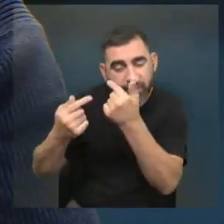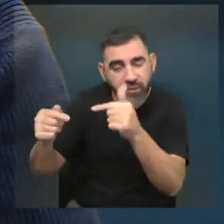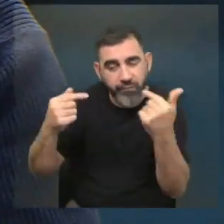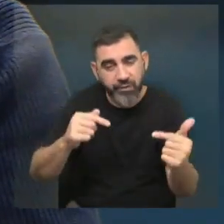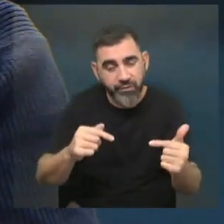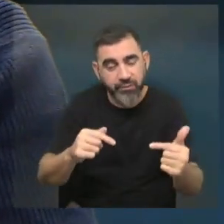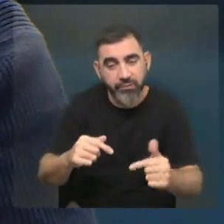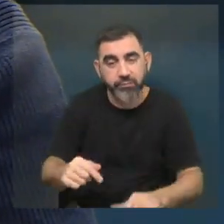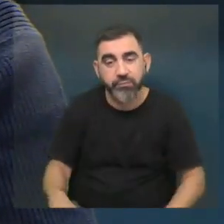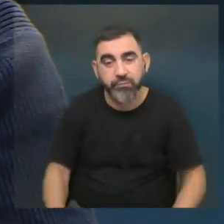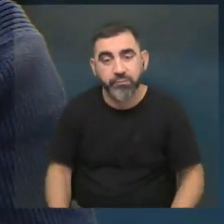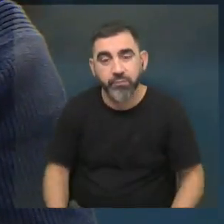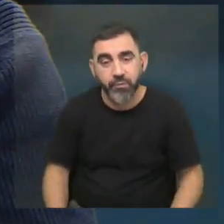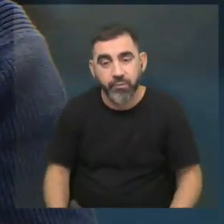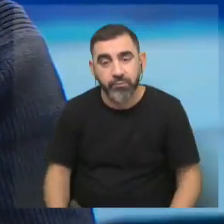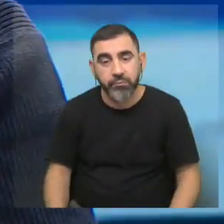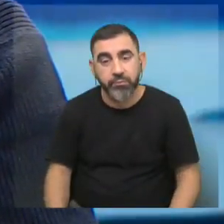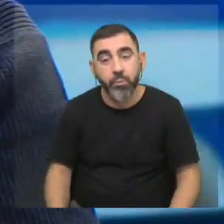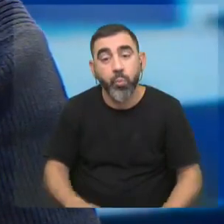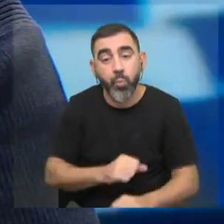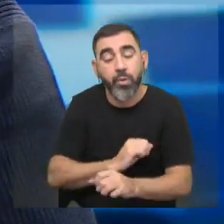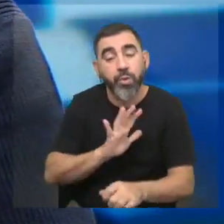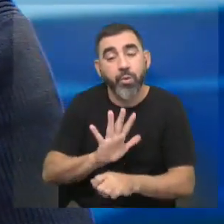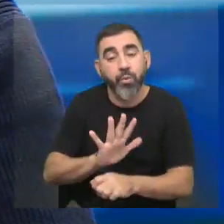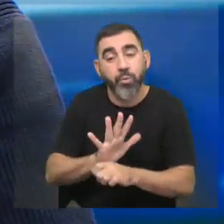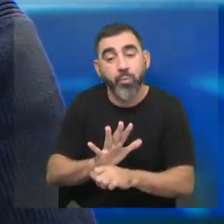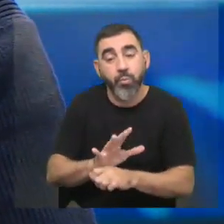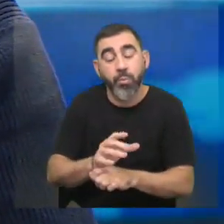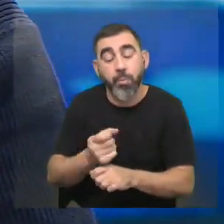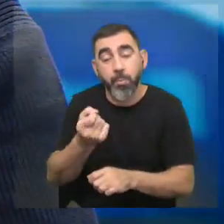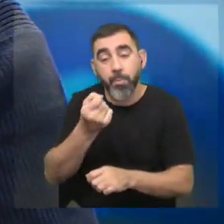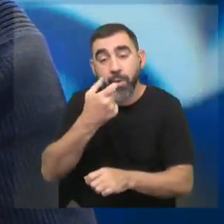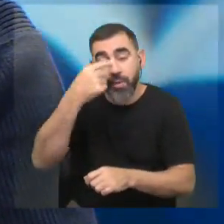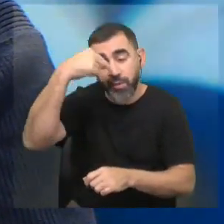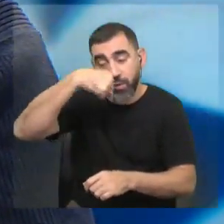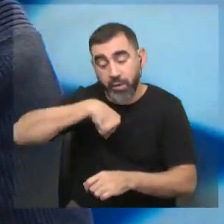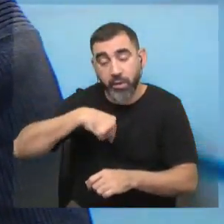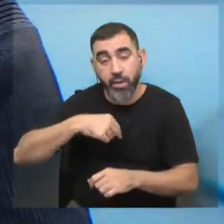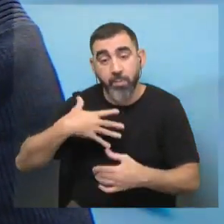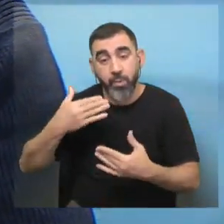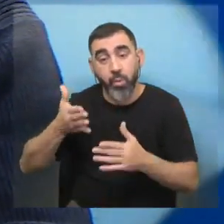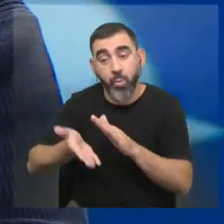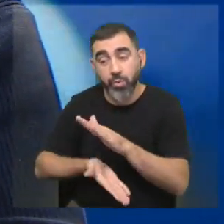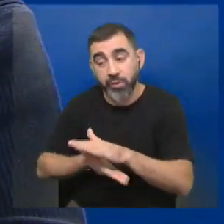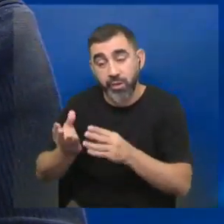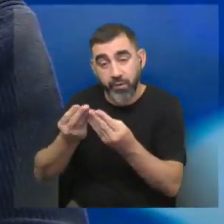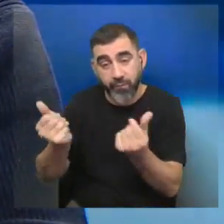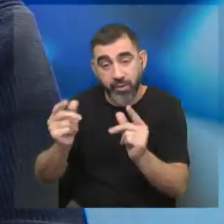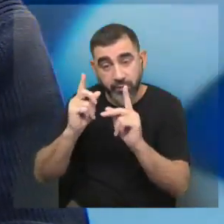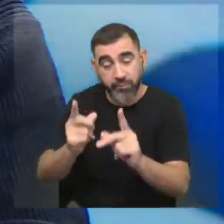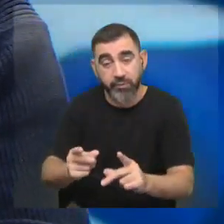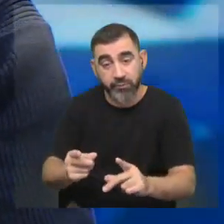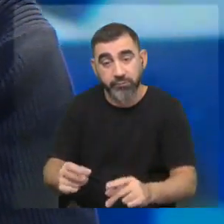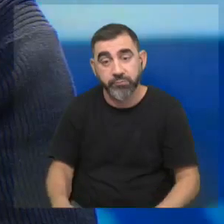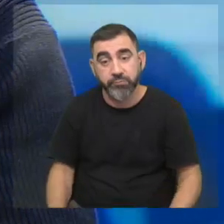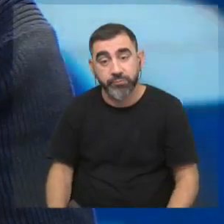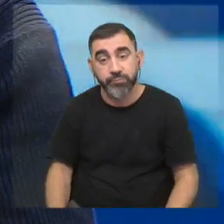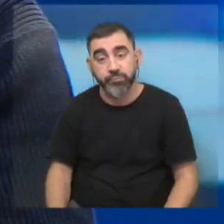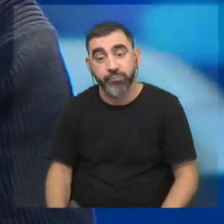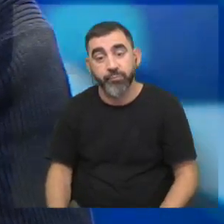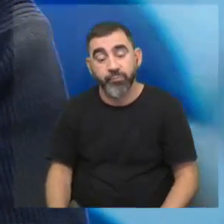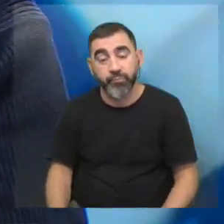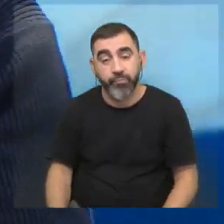Clemente Estable y por Carla Kruk y Ángel Segura del Centro Universitario de la Región Este.